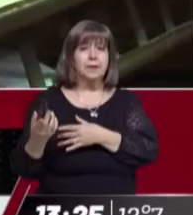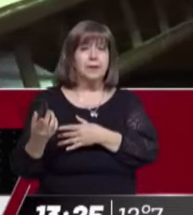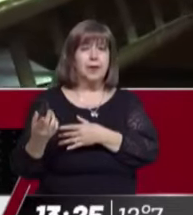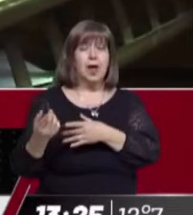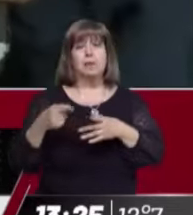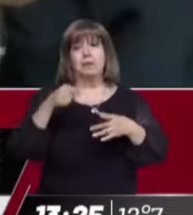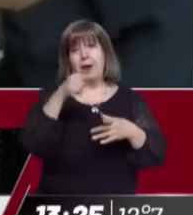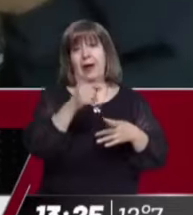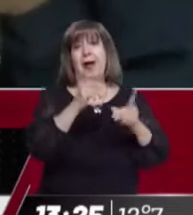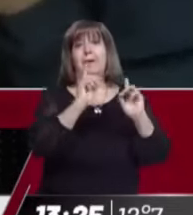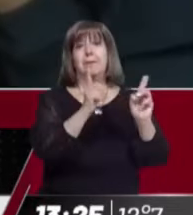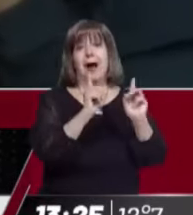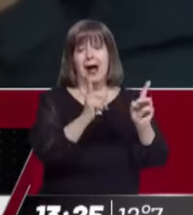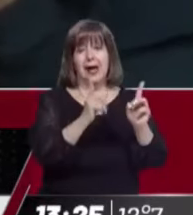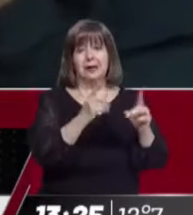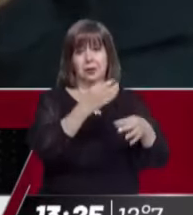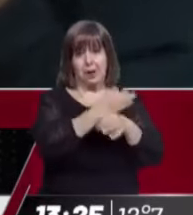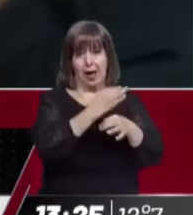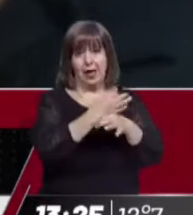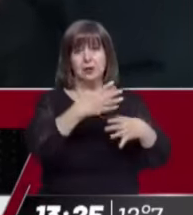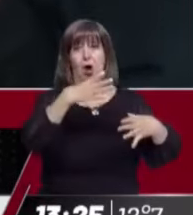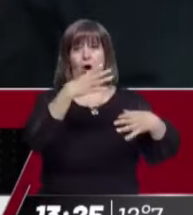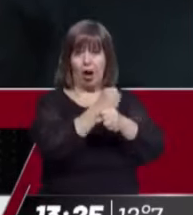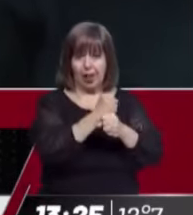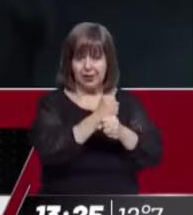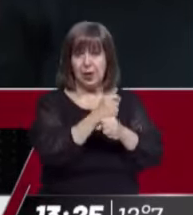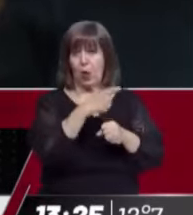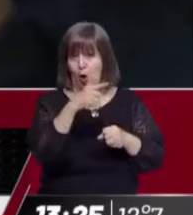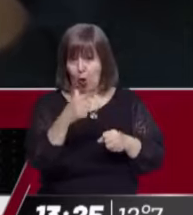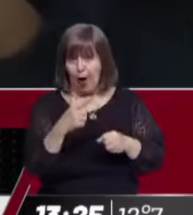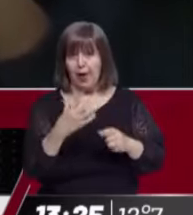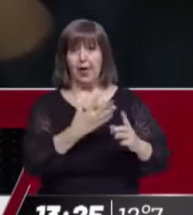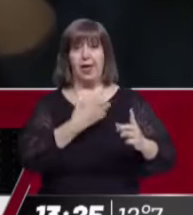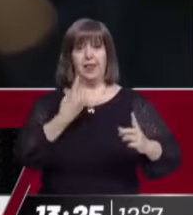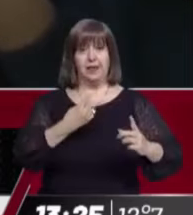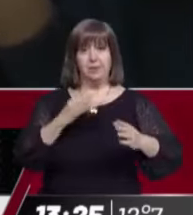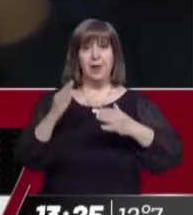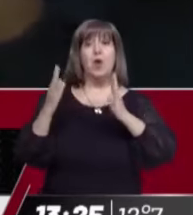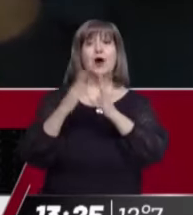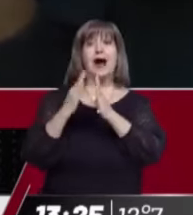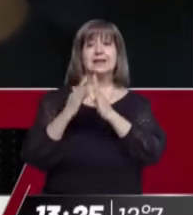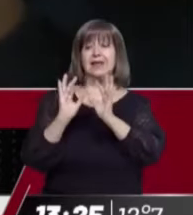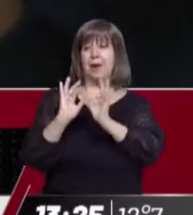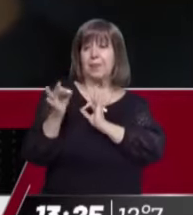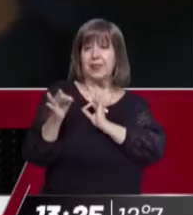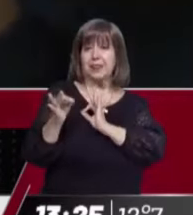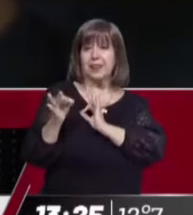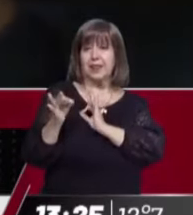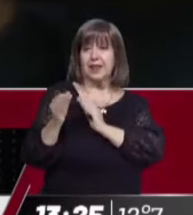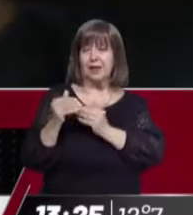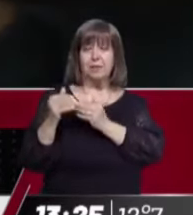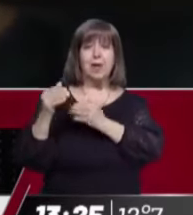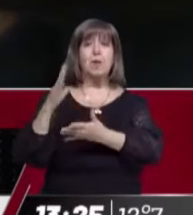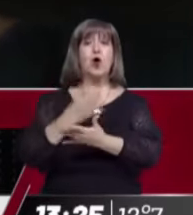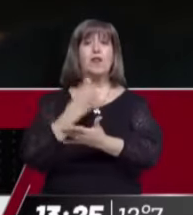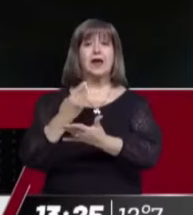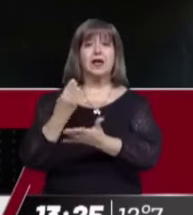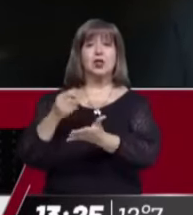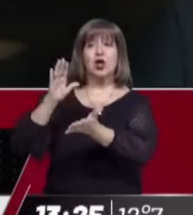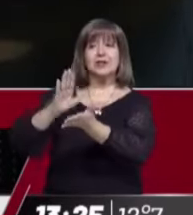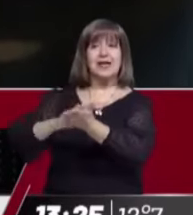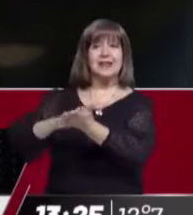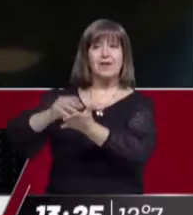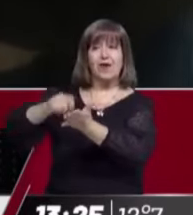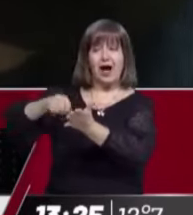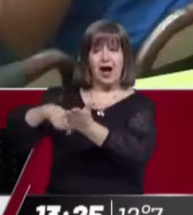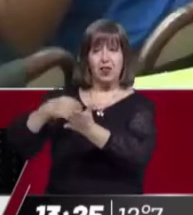inconveniente con el transporte y no quieren adherir al paro, el director de la escuela que ellos se hacen presentes les tiene que hacer una certificación. Pero en